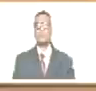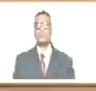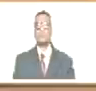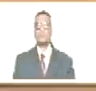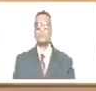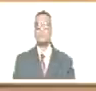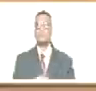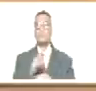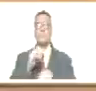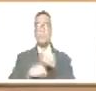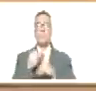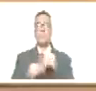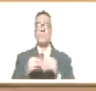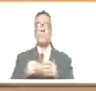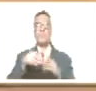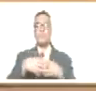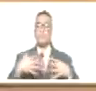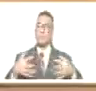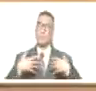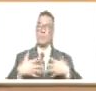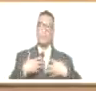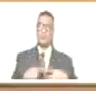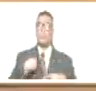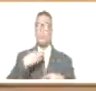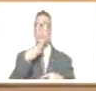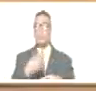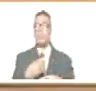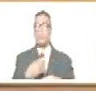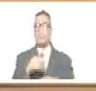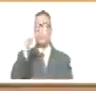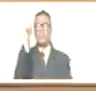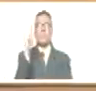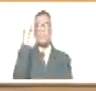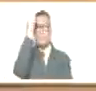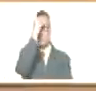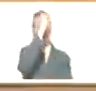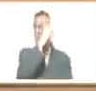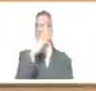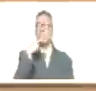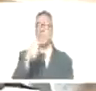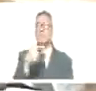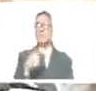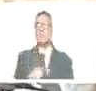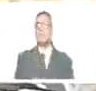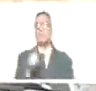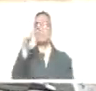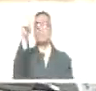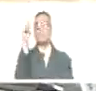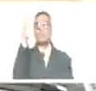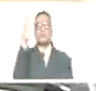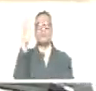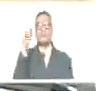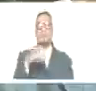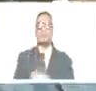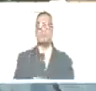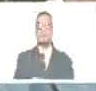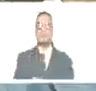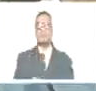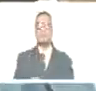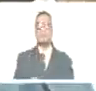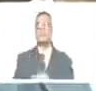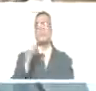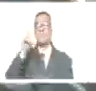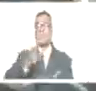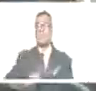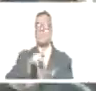acceder a la moción de urgencia solicitada por el diputado Diosdado Cabello, si deberán manifestarlo con la señal de costumbre, queda aprobada